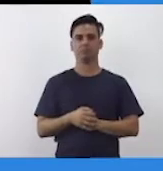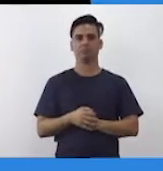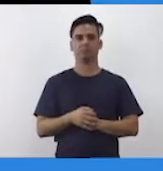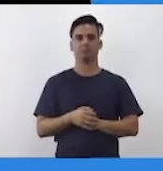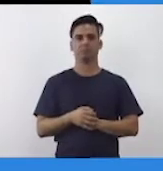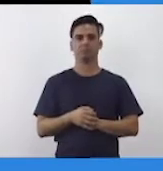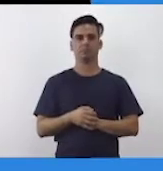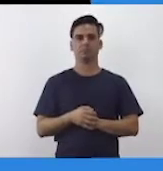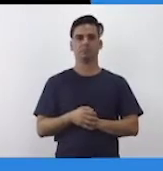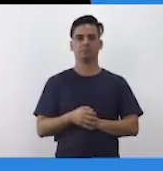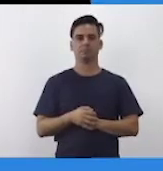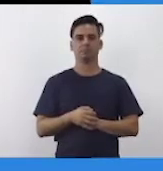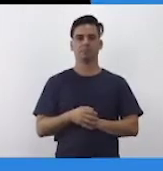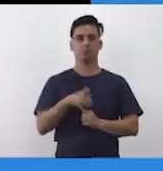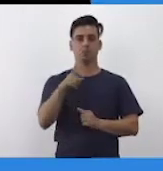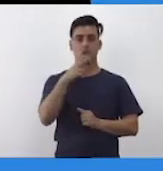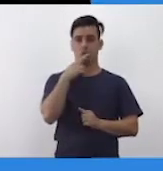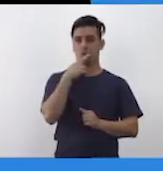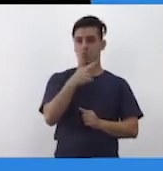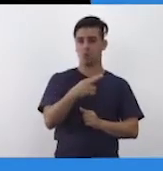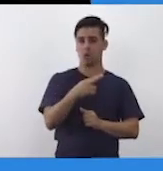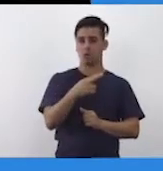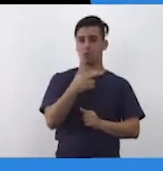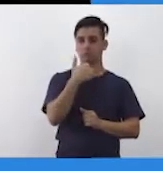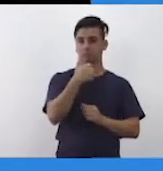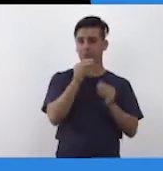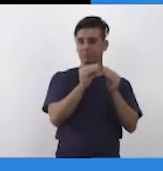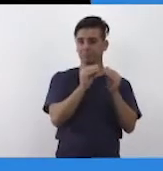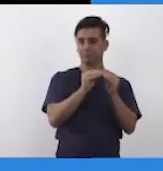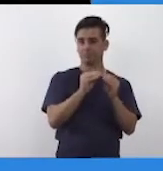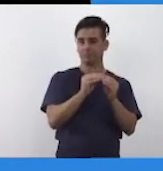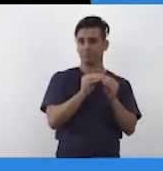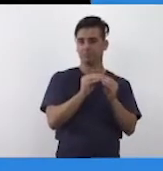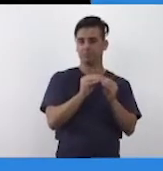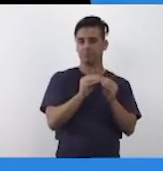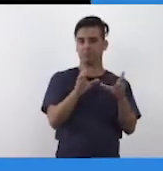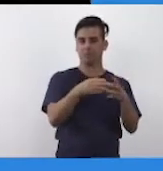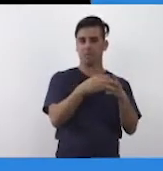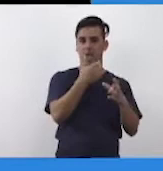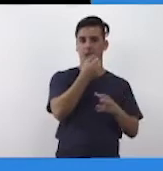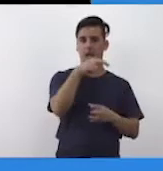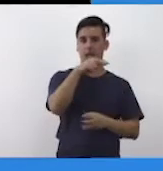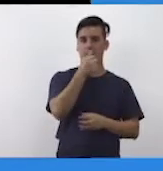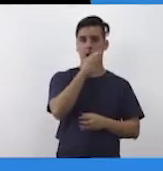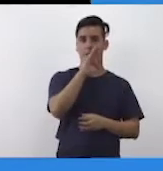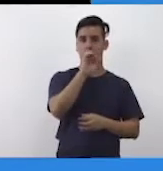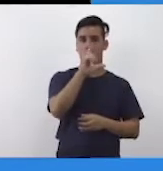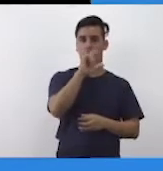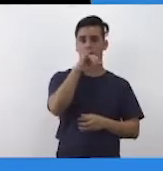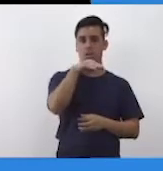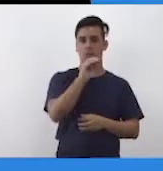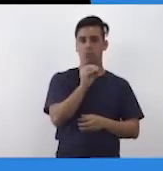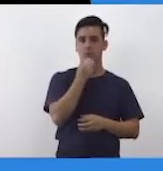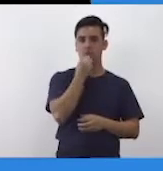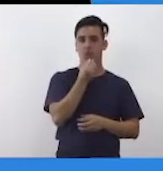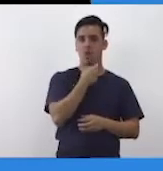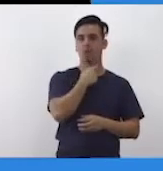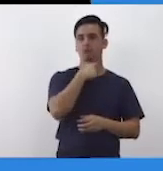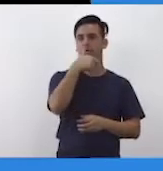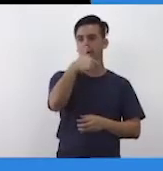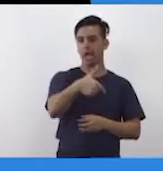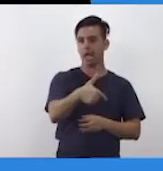respuesta? Aceptado. En el caso del anabolismo, puede tener como respuesta de ejemplo el proceso